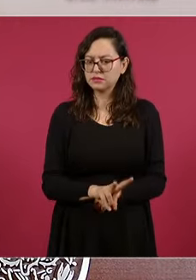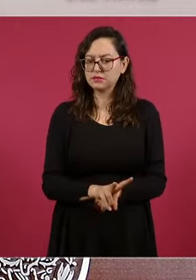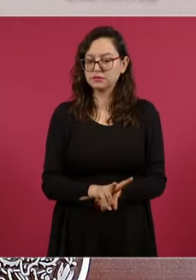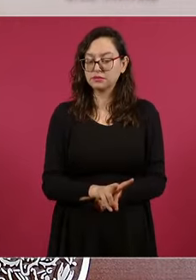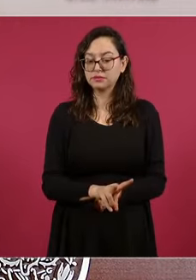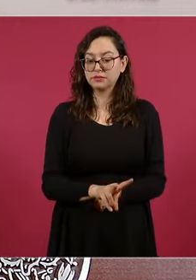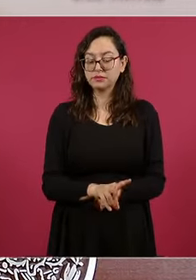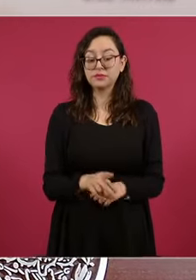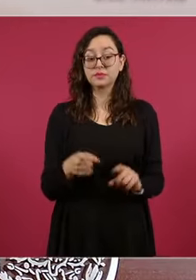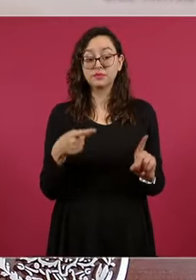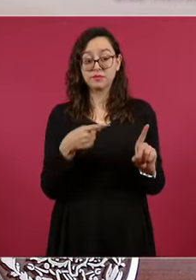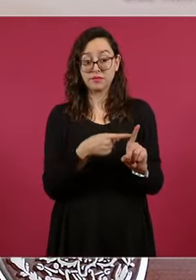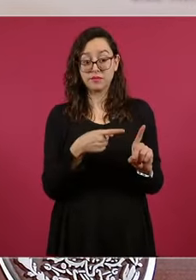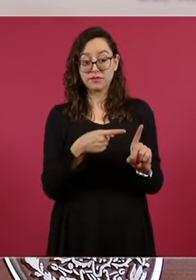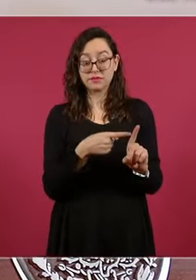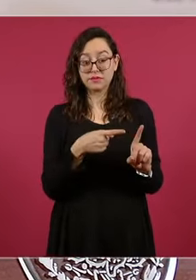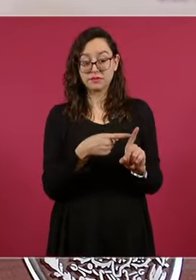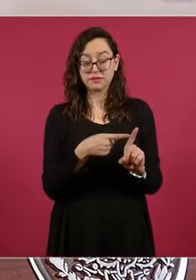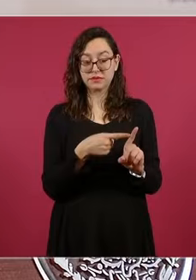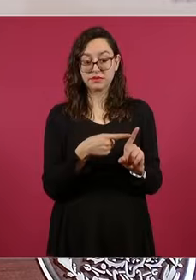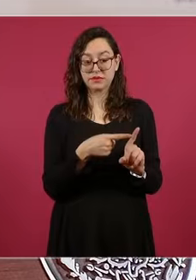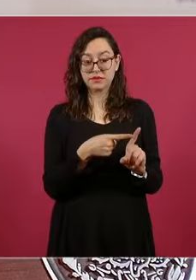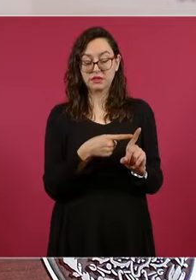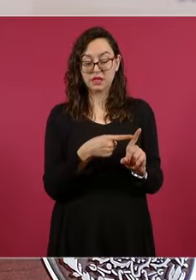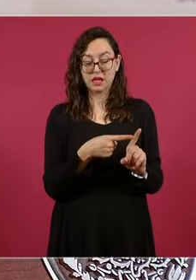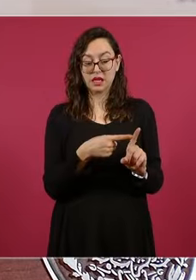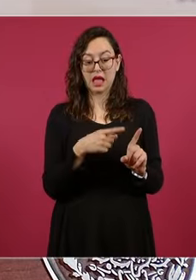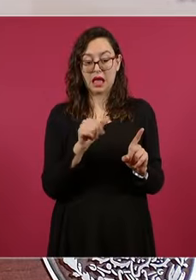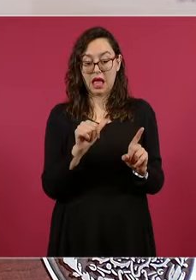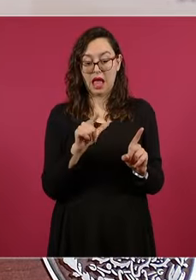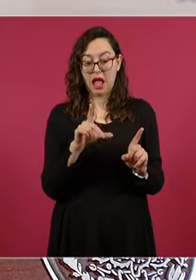porque a él le tocó llevar a cabo